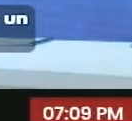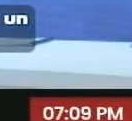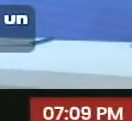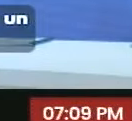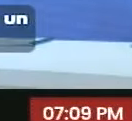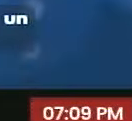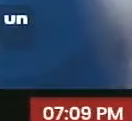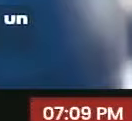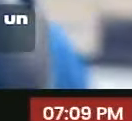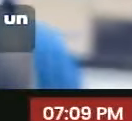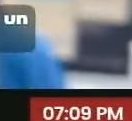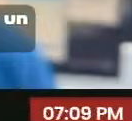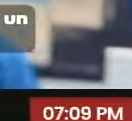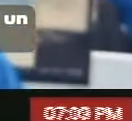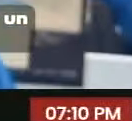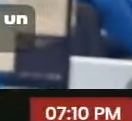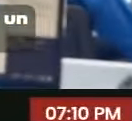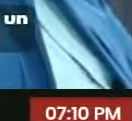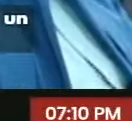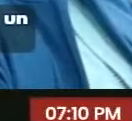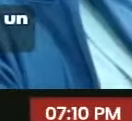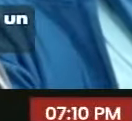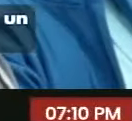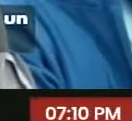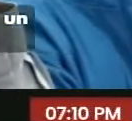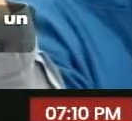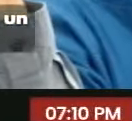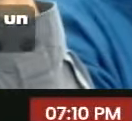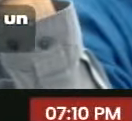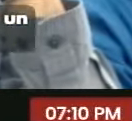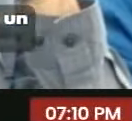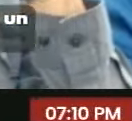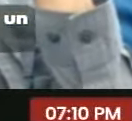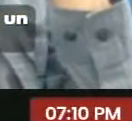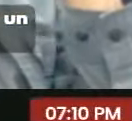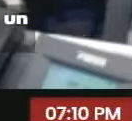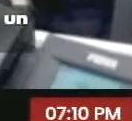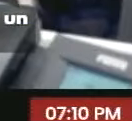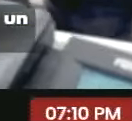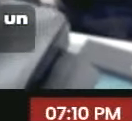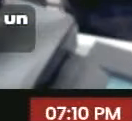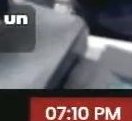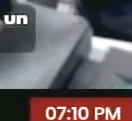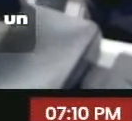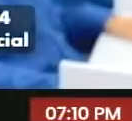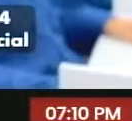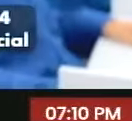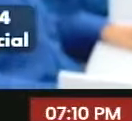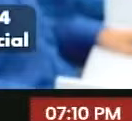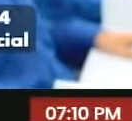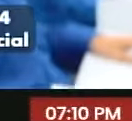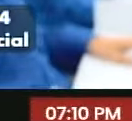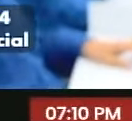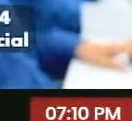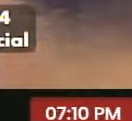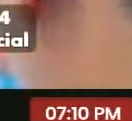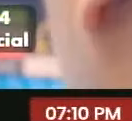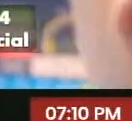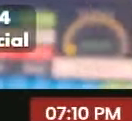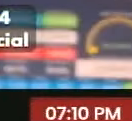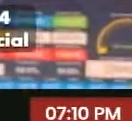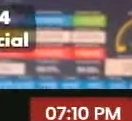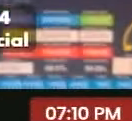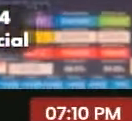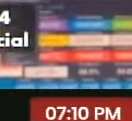mucha decisión, para nosotros lograr un nivel más elevado de eficiencia en las políticas